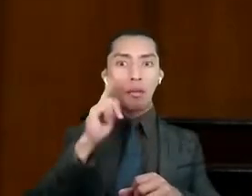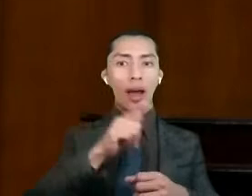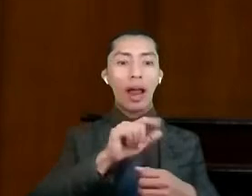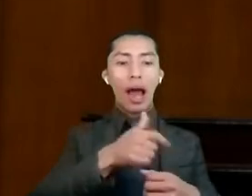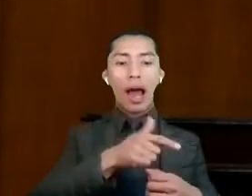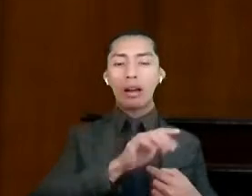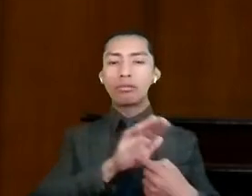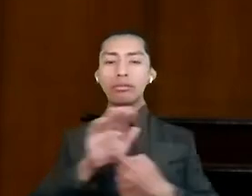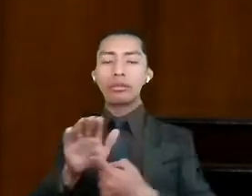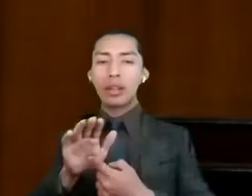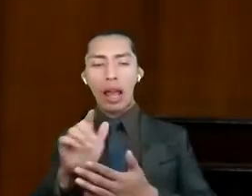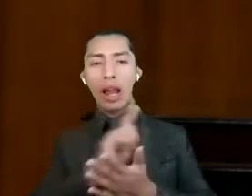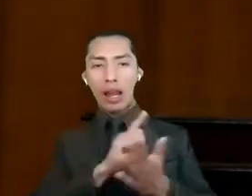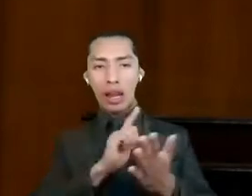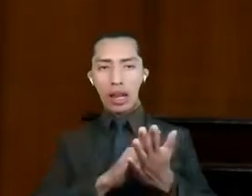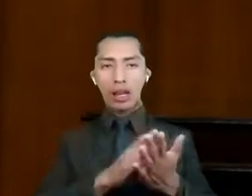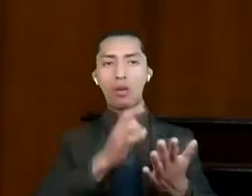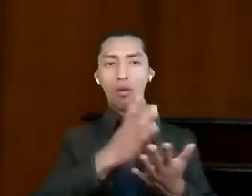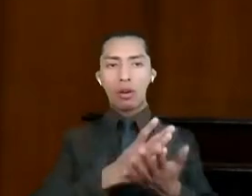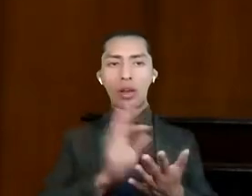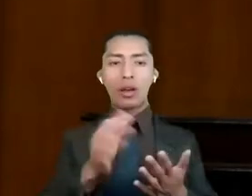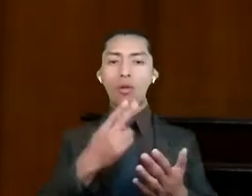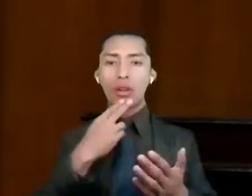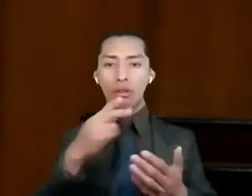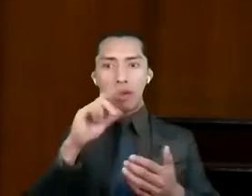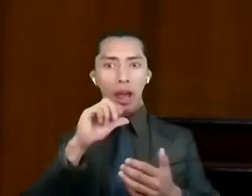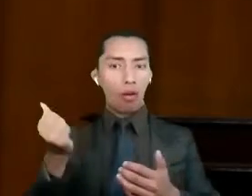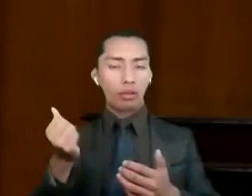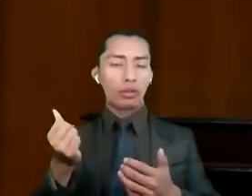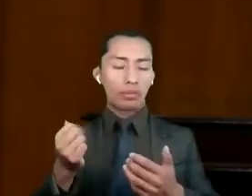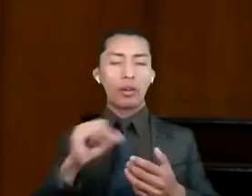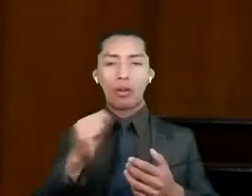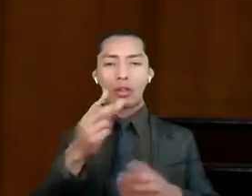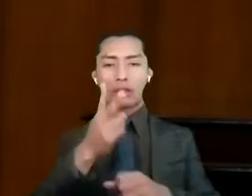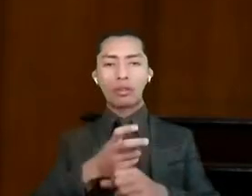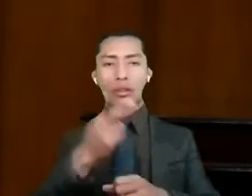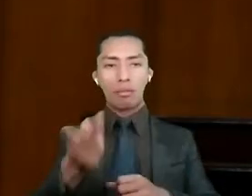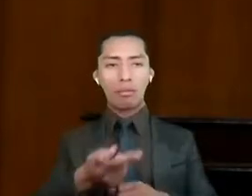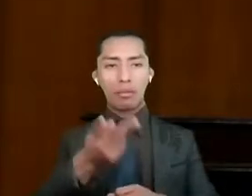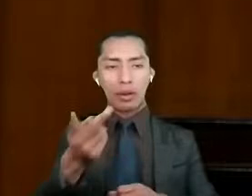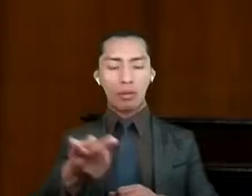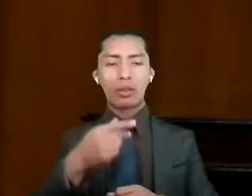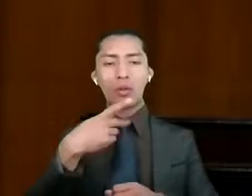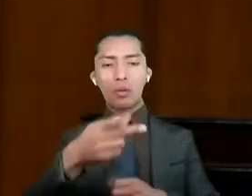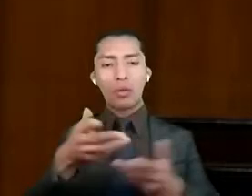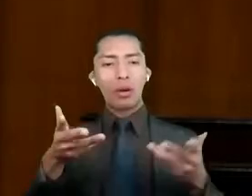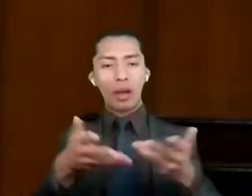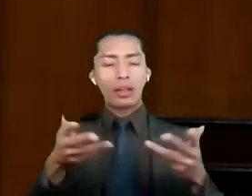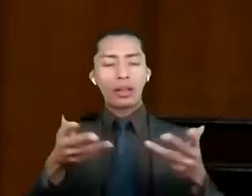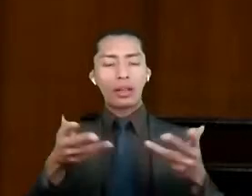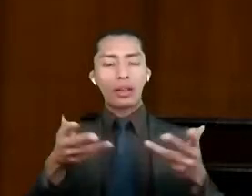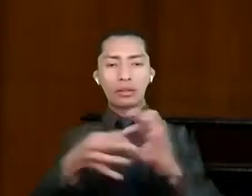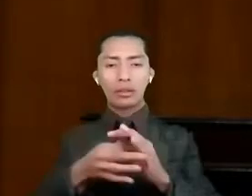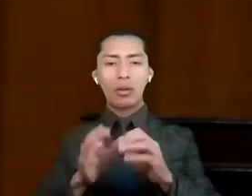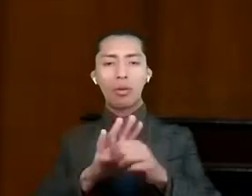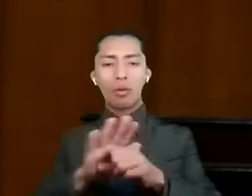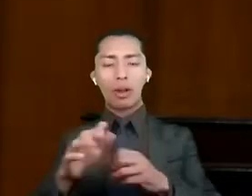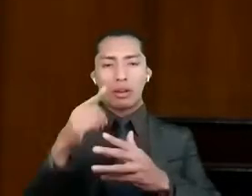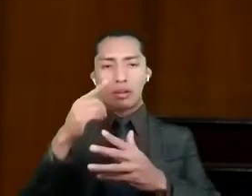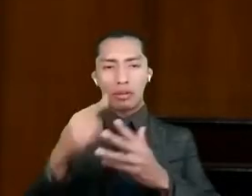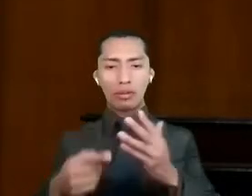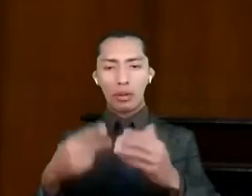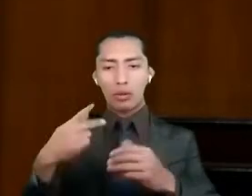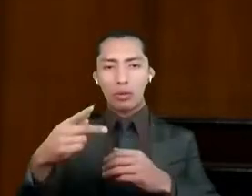marca estrictamente la ley? Segunda pregunta, señor secretario. ¿Qué acciones vinculatorias despliega su